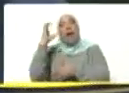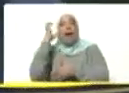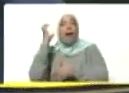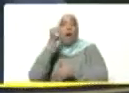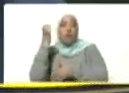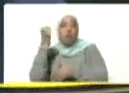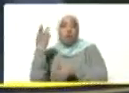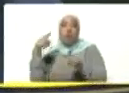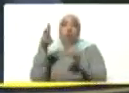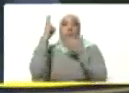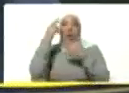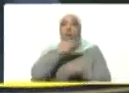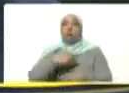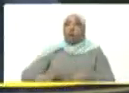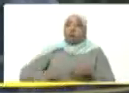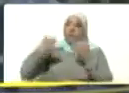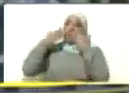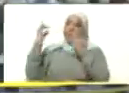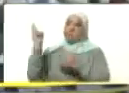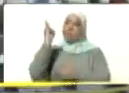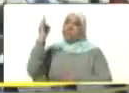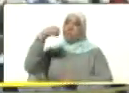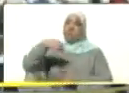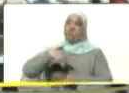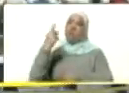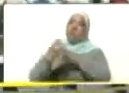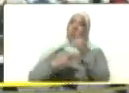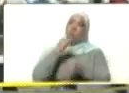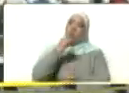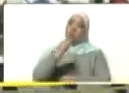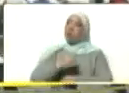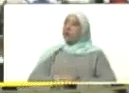como presidente del Estado plurinacional de Bolivia.